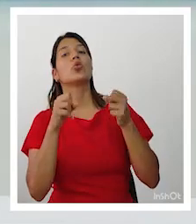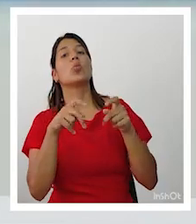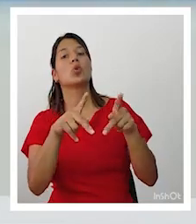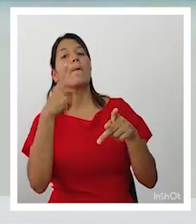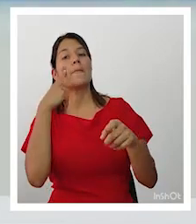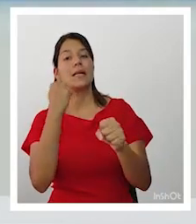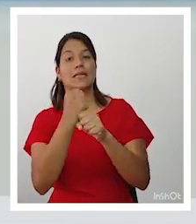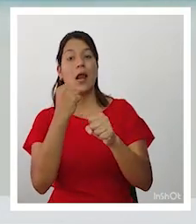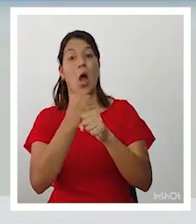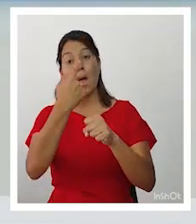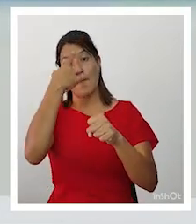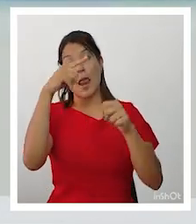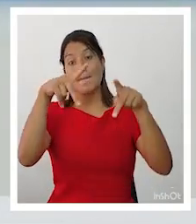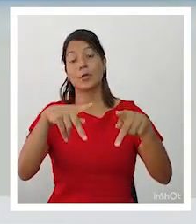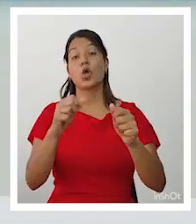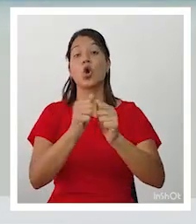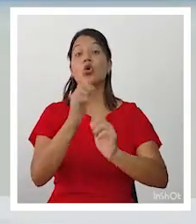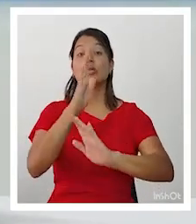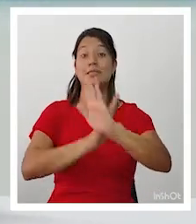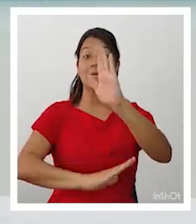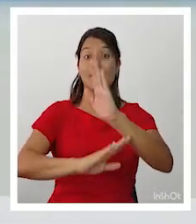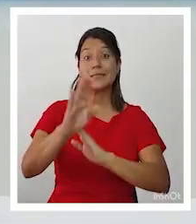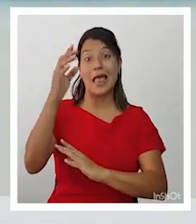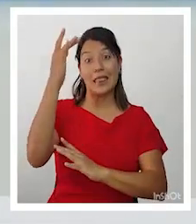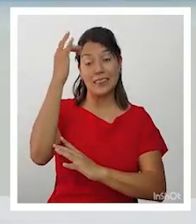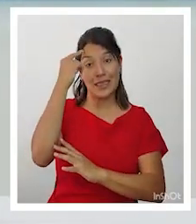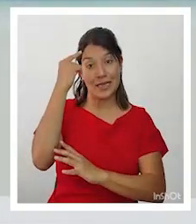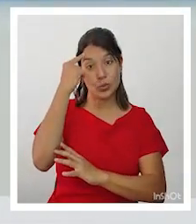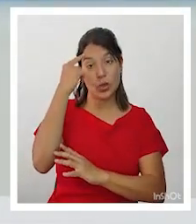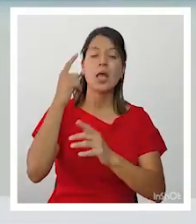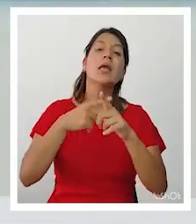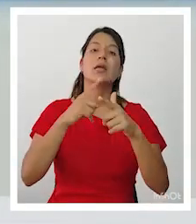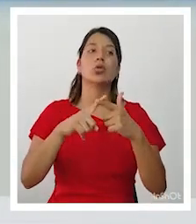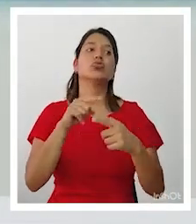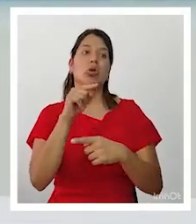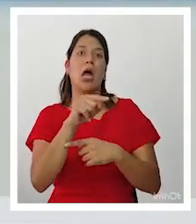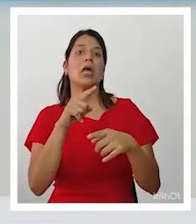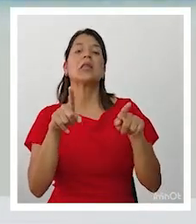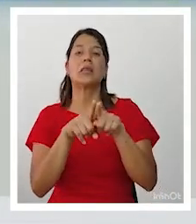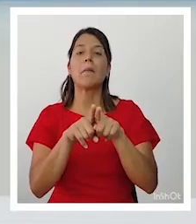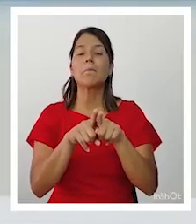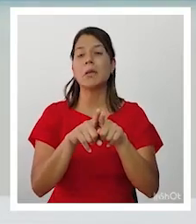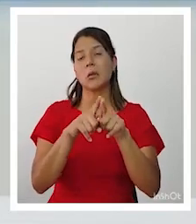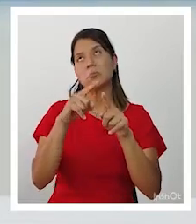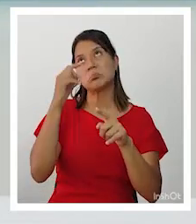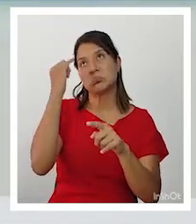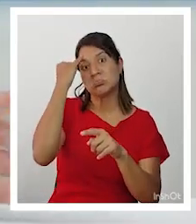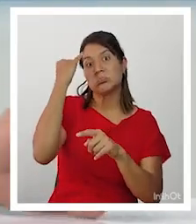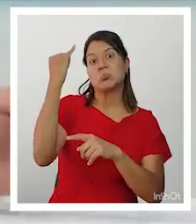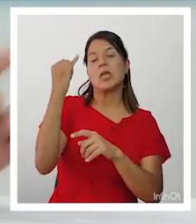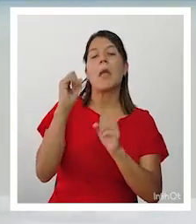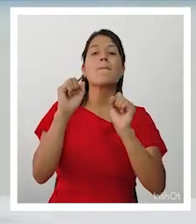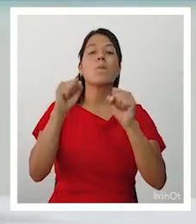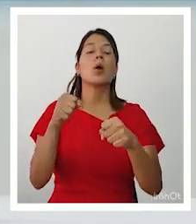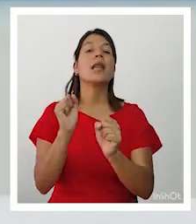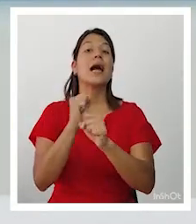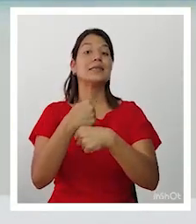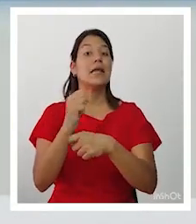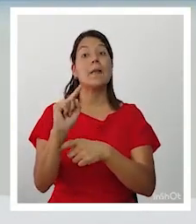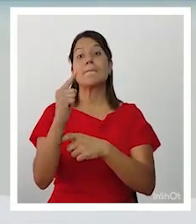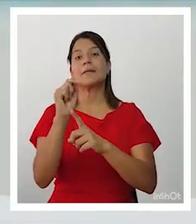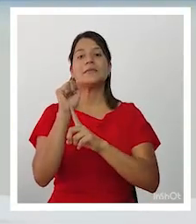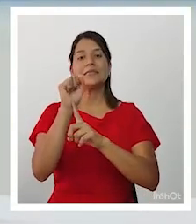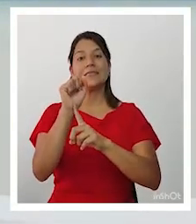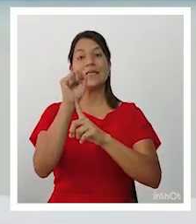la población con discapacidad intelectual, y de ahí es donde también surgió la posibilidad de poder formar uno de los primeros sindicatos a